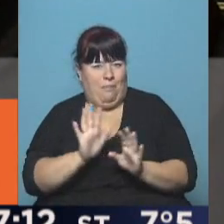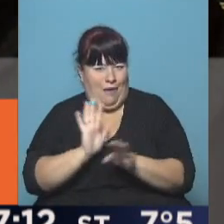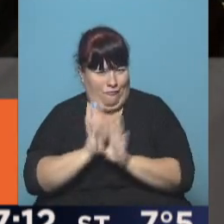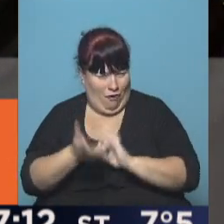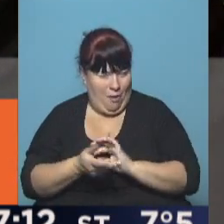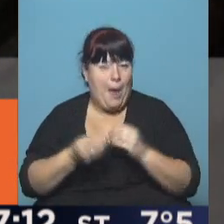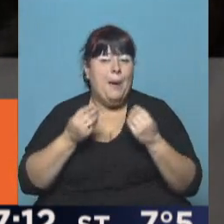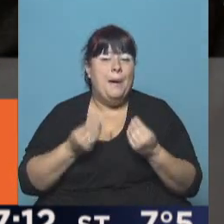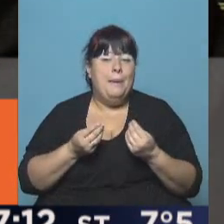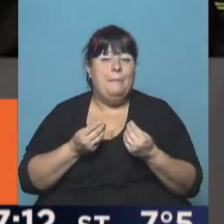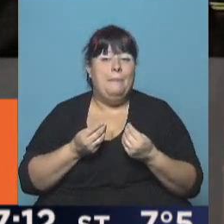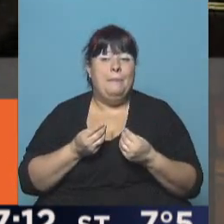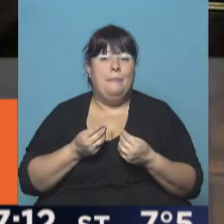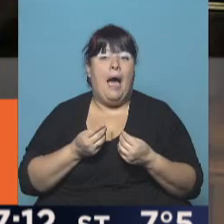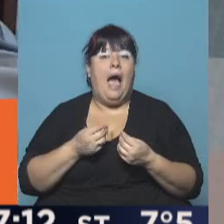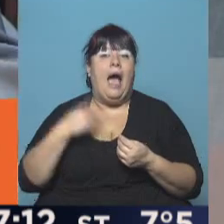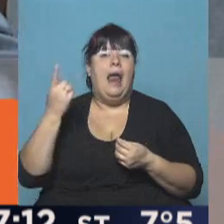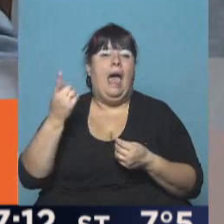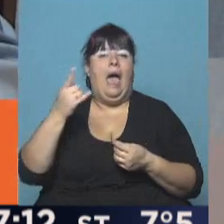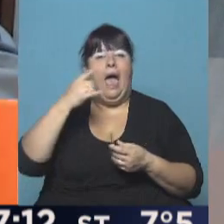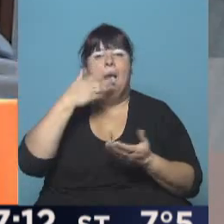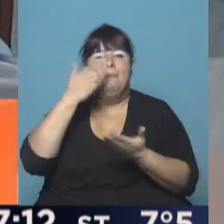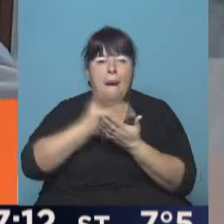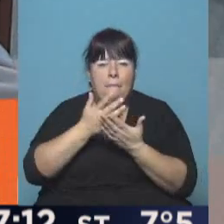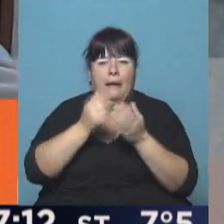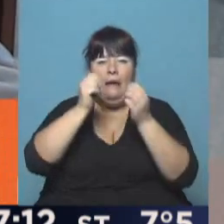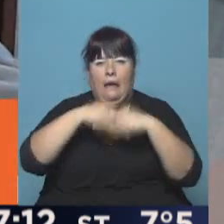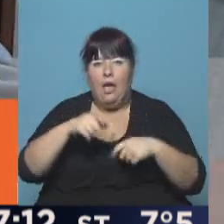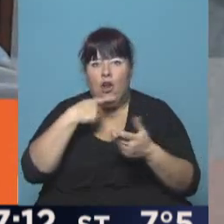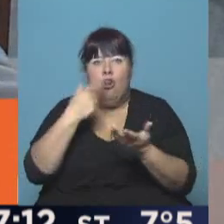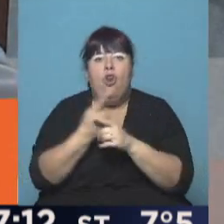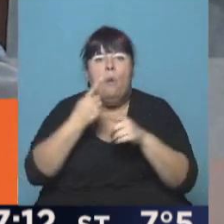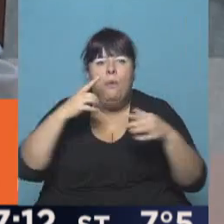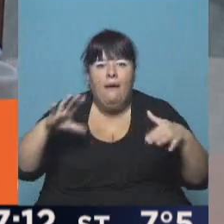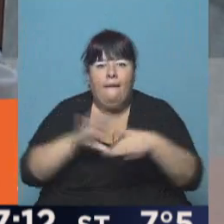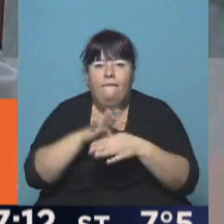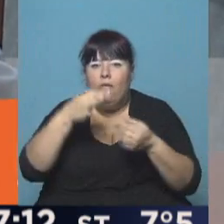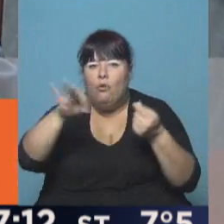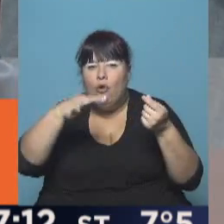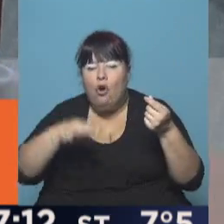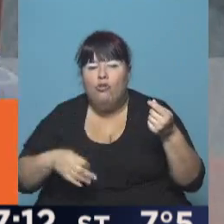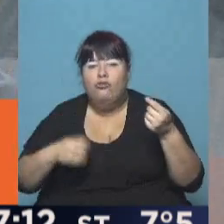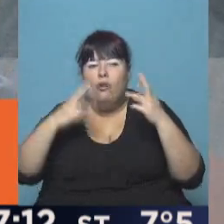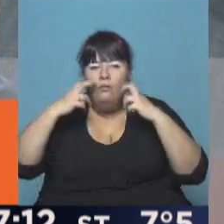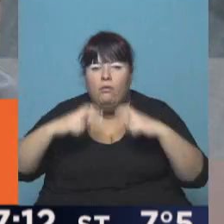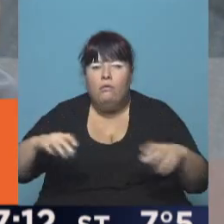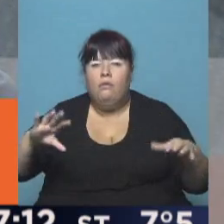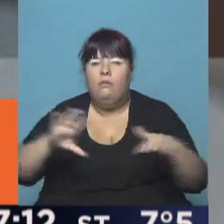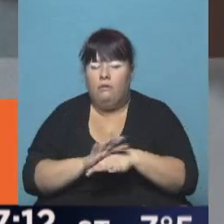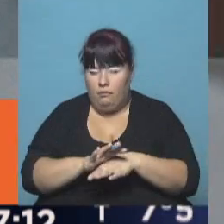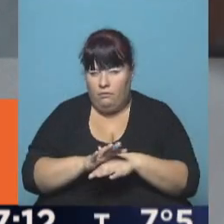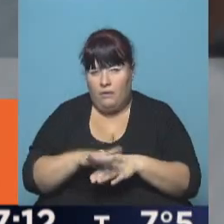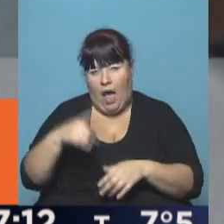a fin de que cayeran inventarios a fin de que no se pudiera realizar una investigación en serio